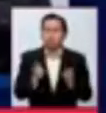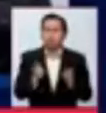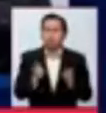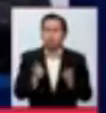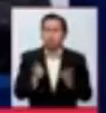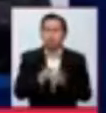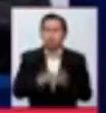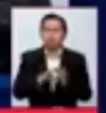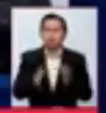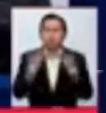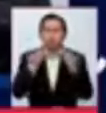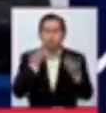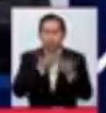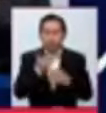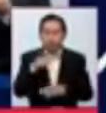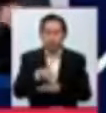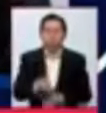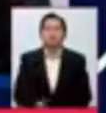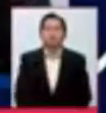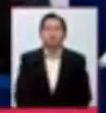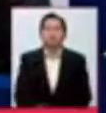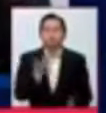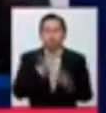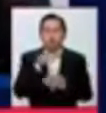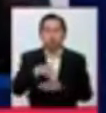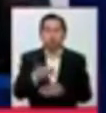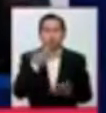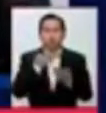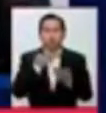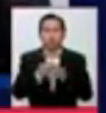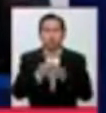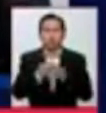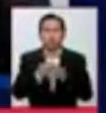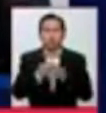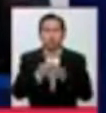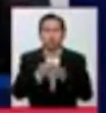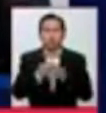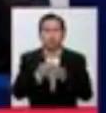Solamente eso. Muchas gracias. Buenas noches. Buenas noches, qué buena noticia esa.